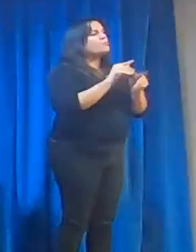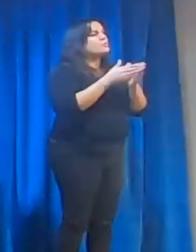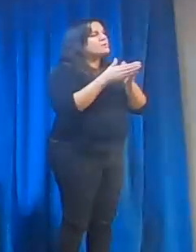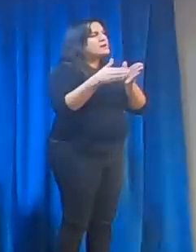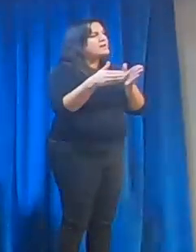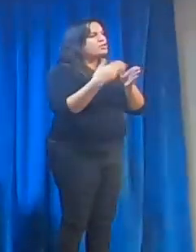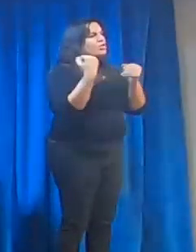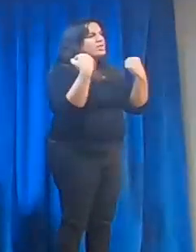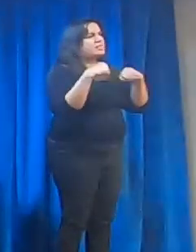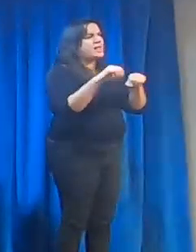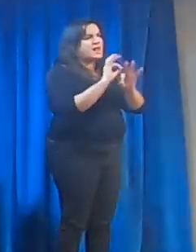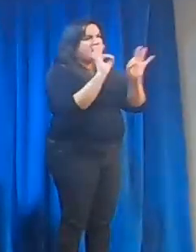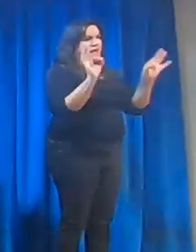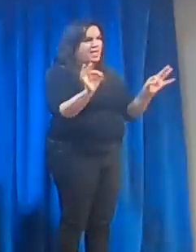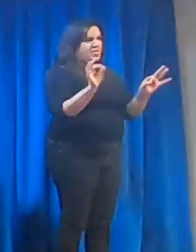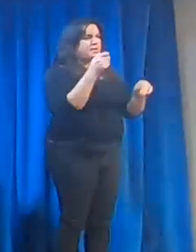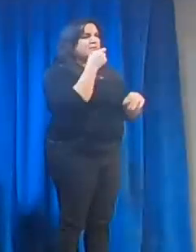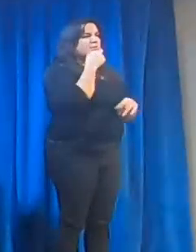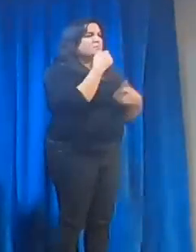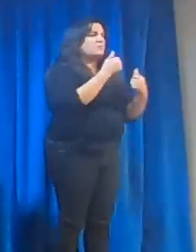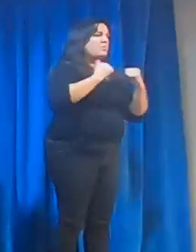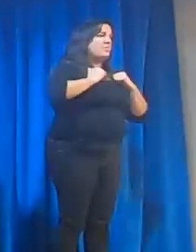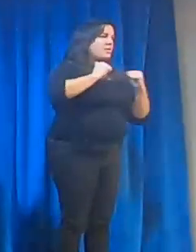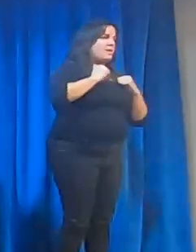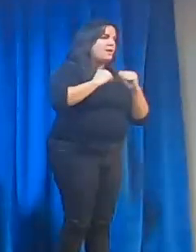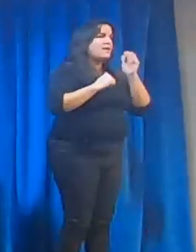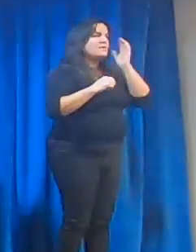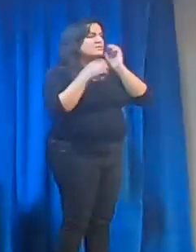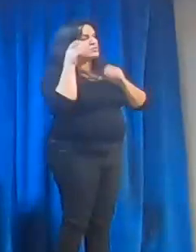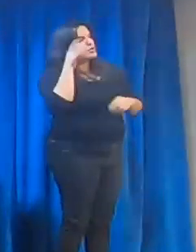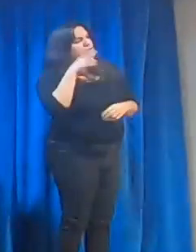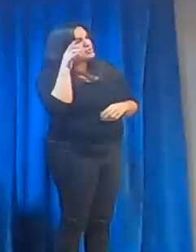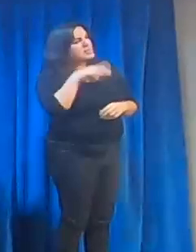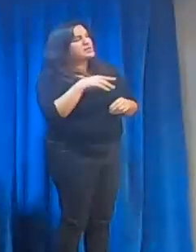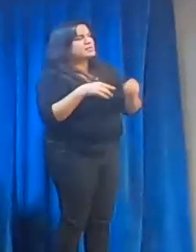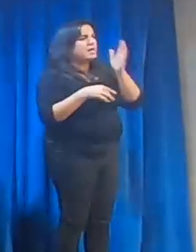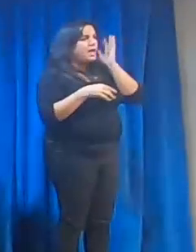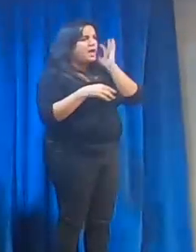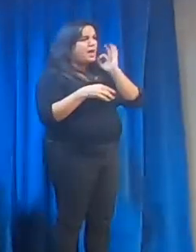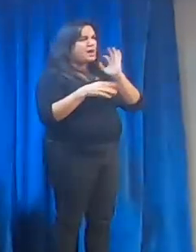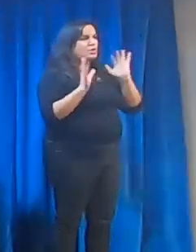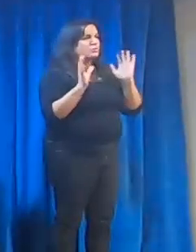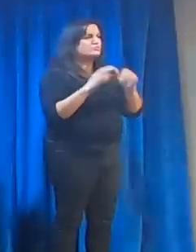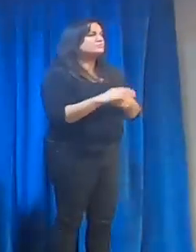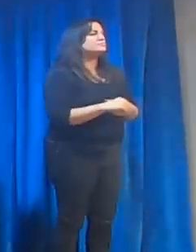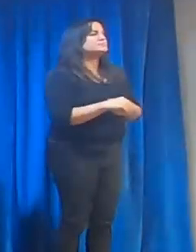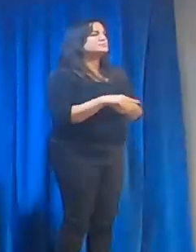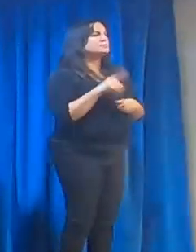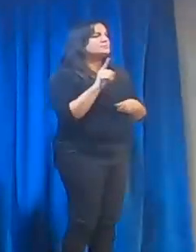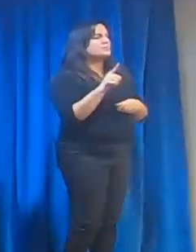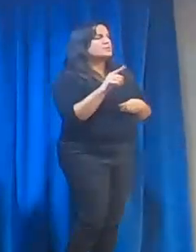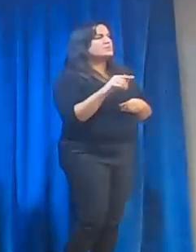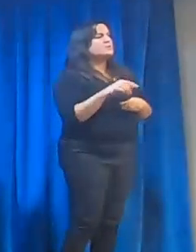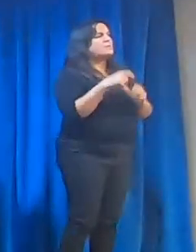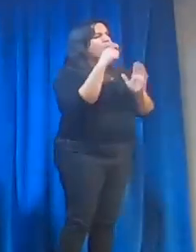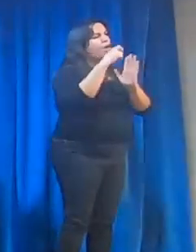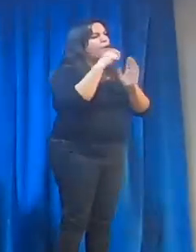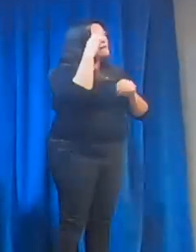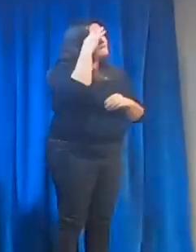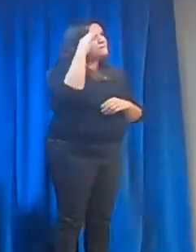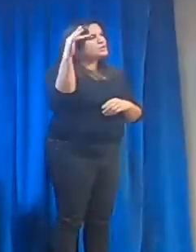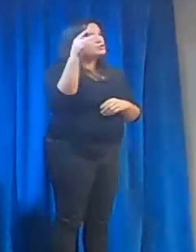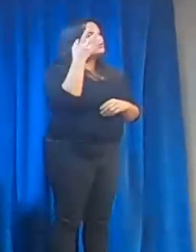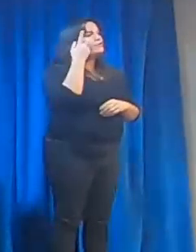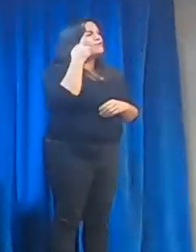que puede ser el descanso, que puede ser la siestita, ¿sí? Ahí se entra en algo que Gastón Bachelard, el filósofo